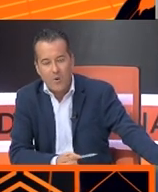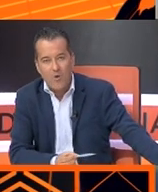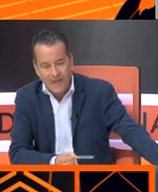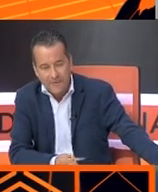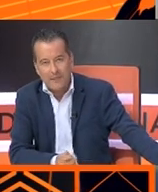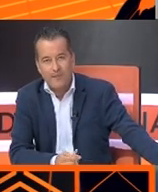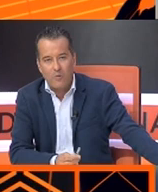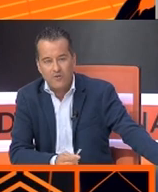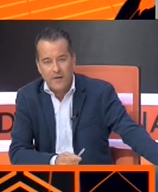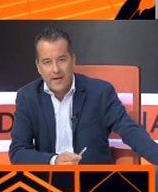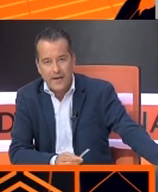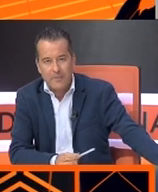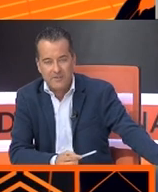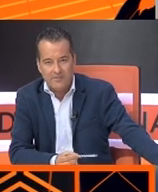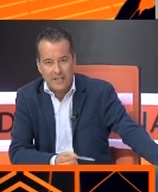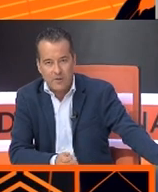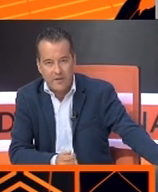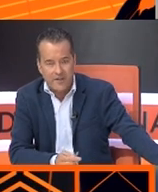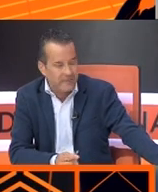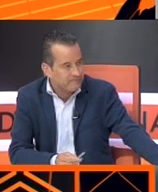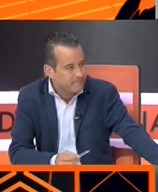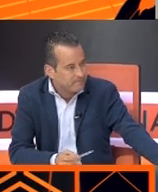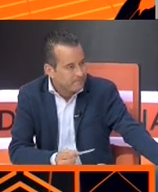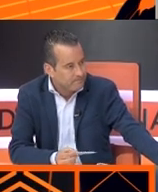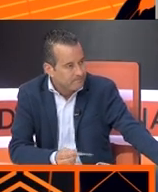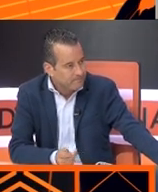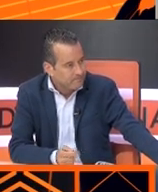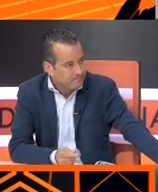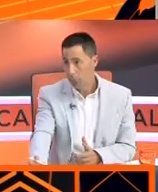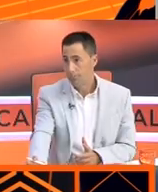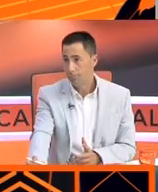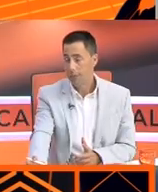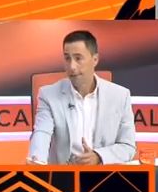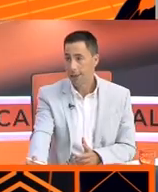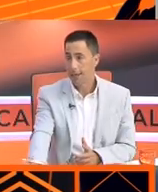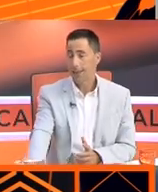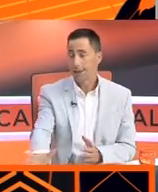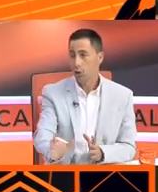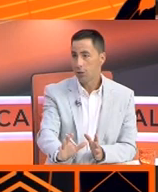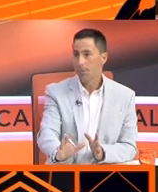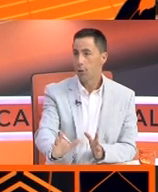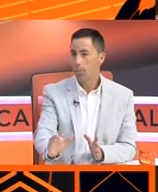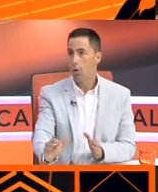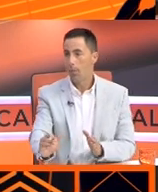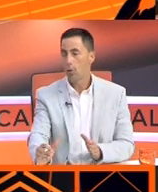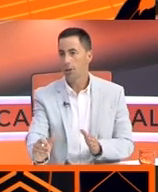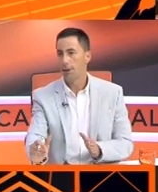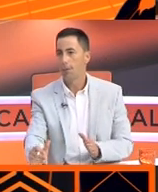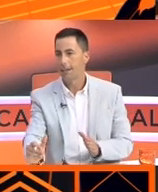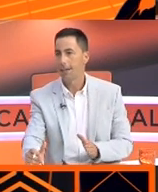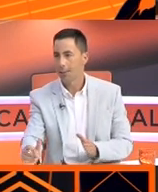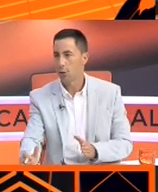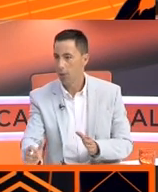Dávila como candidata de Coalición Canaria a la presidencia del Cabildo de Tenerife. La verdad es que, bueno, candidatas que ya se conocían, pero que poco a poco